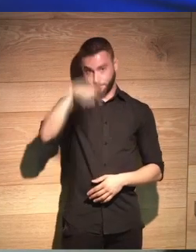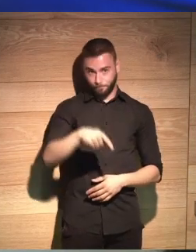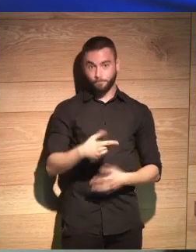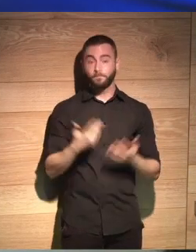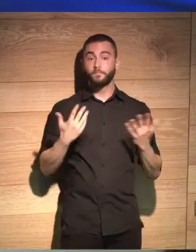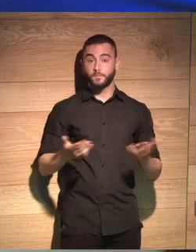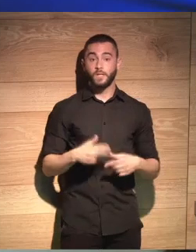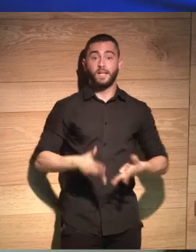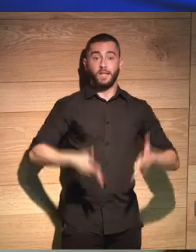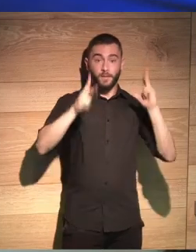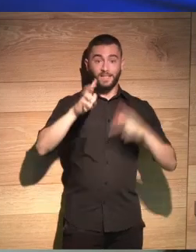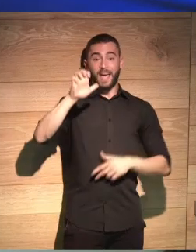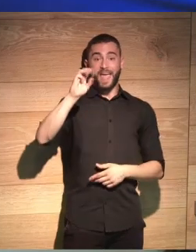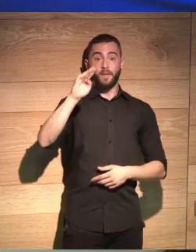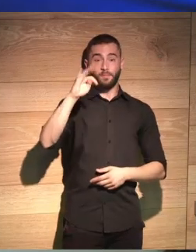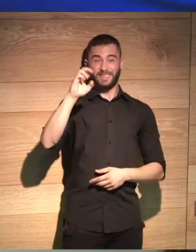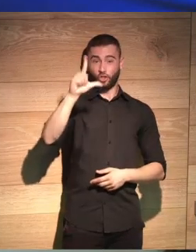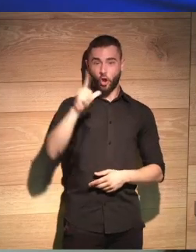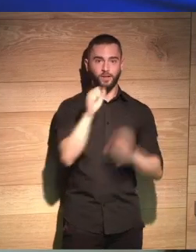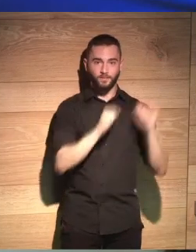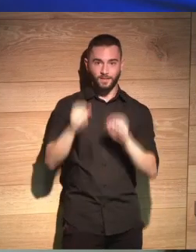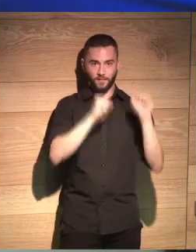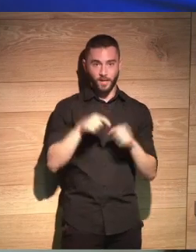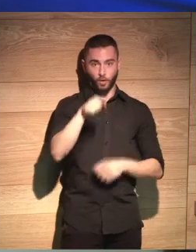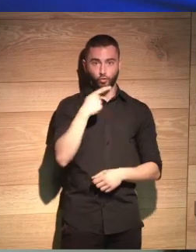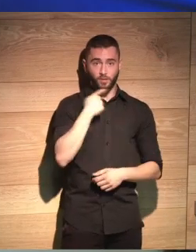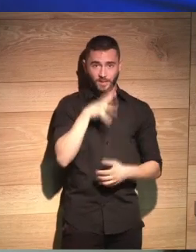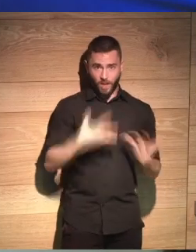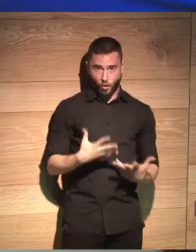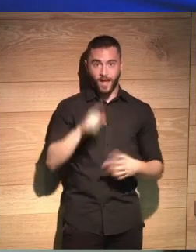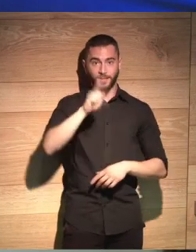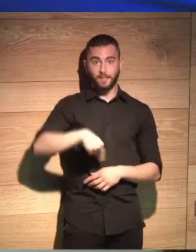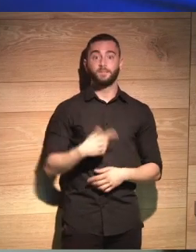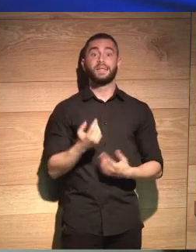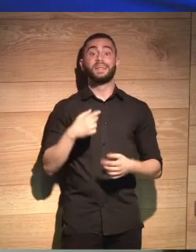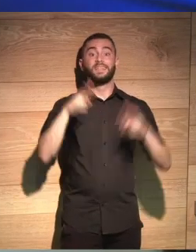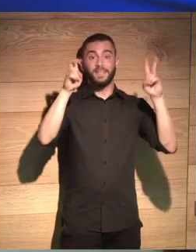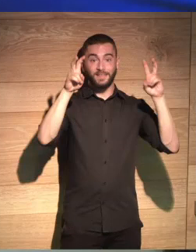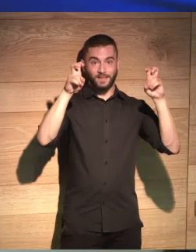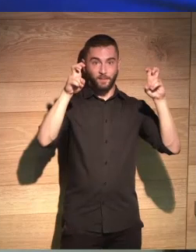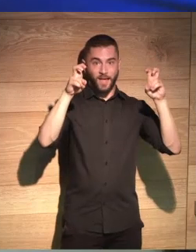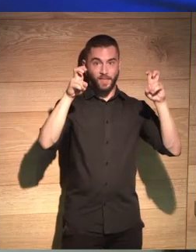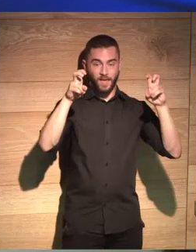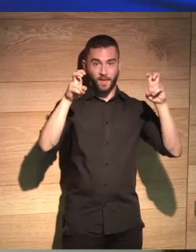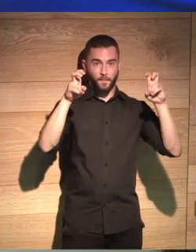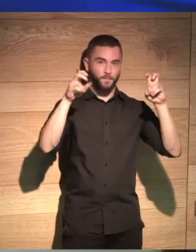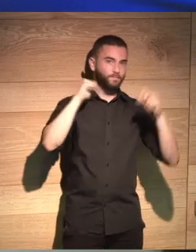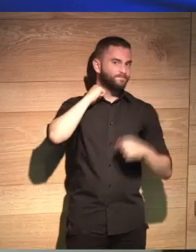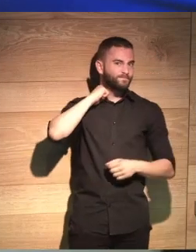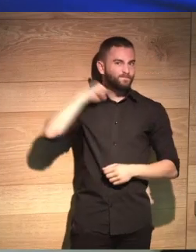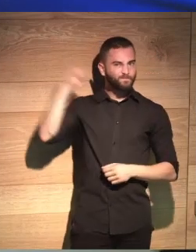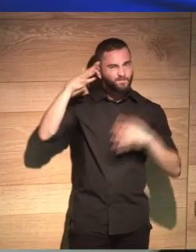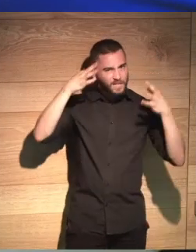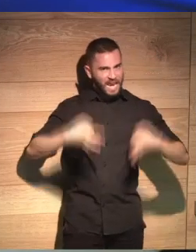defendía Pitol, y teniendo en cuenta también lo que tú acabas de decir, Enrique, el no someterse al chantaje de